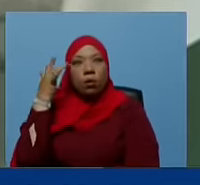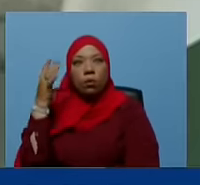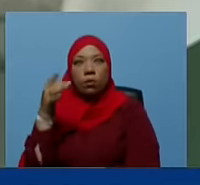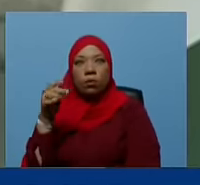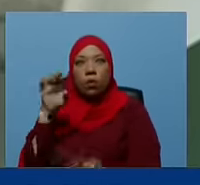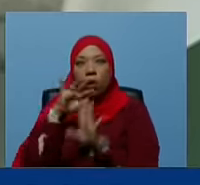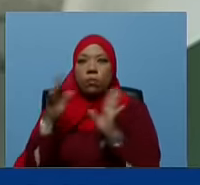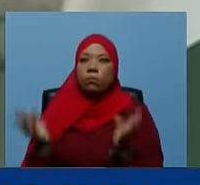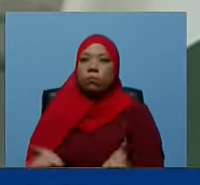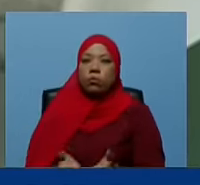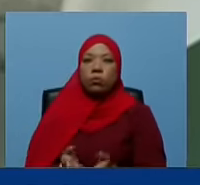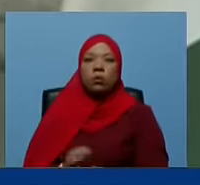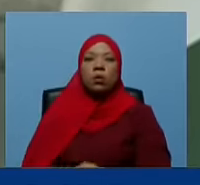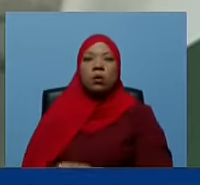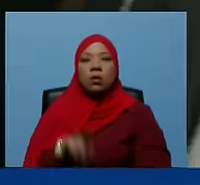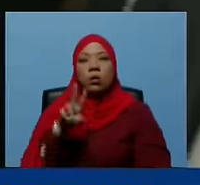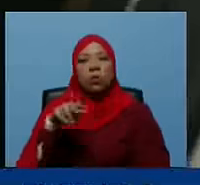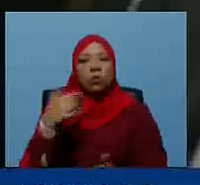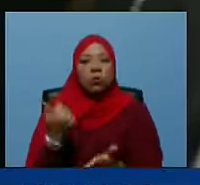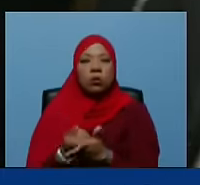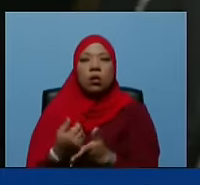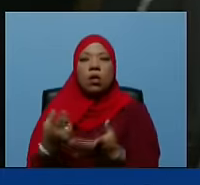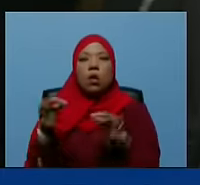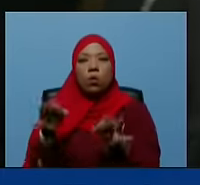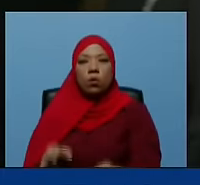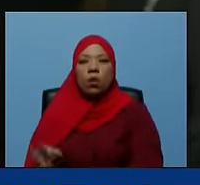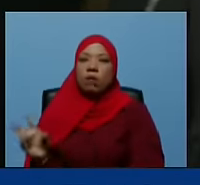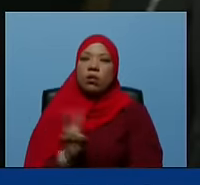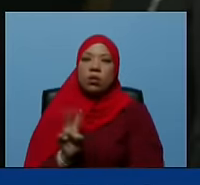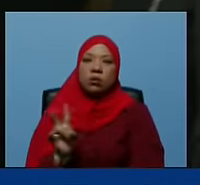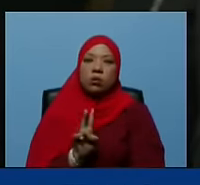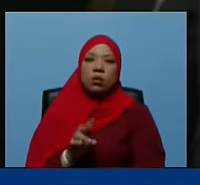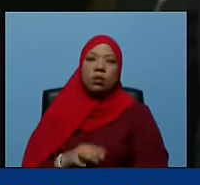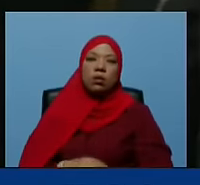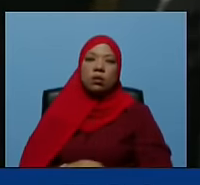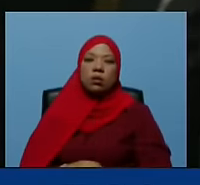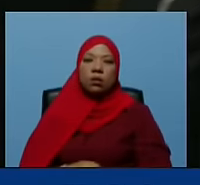del mundo que no vengan a ponerle condiciones a Venezuela.